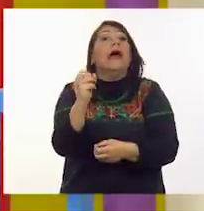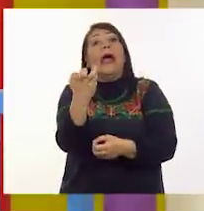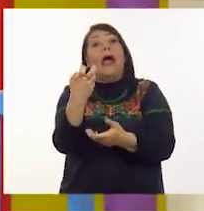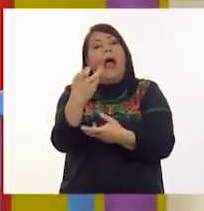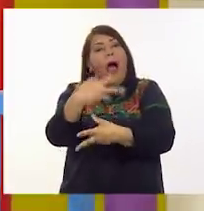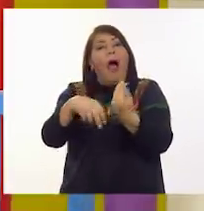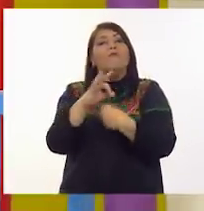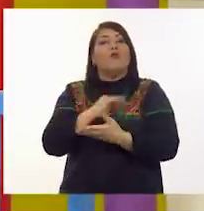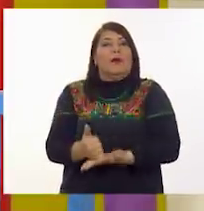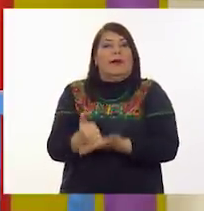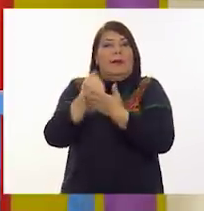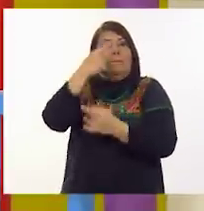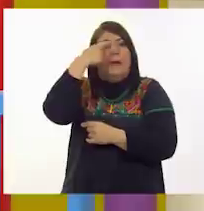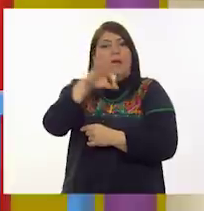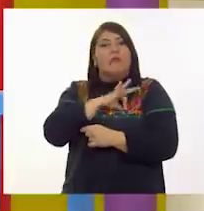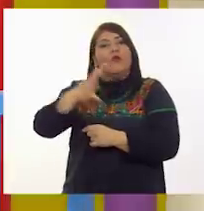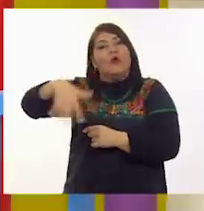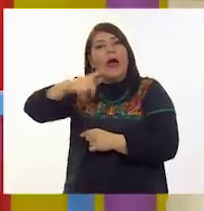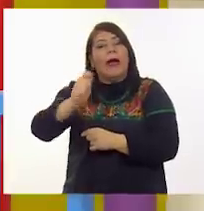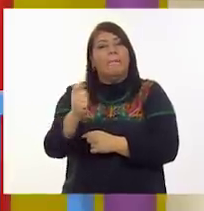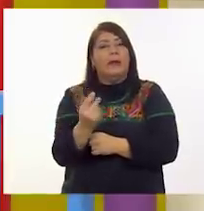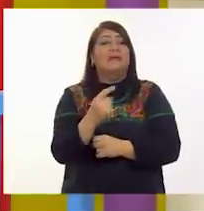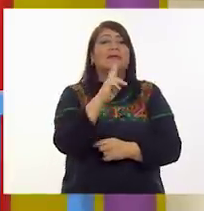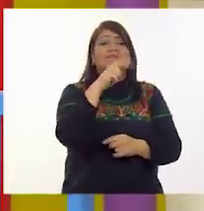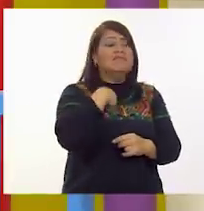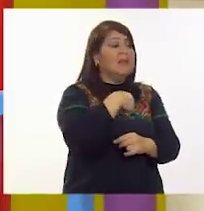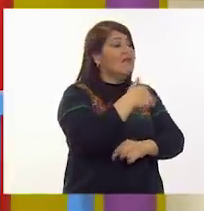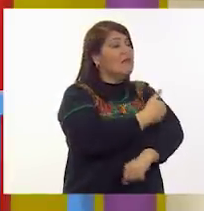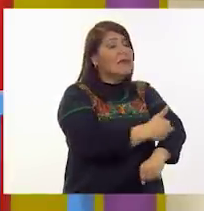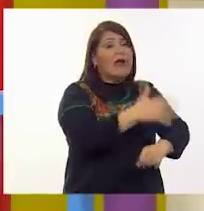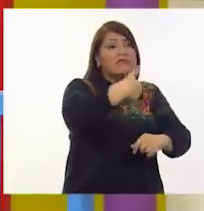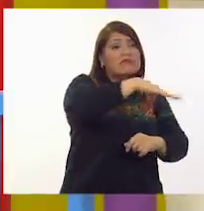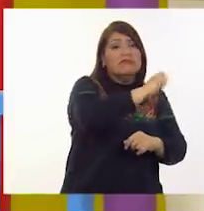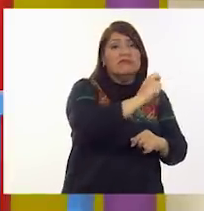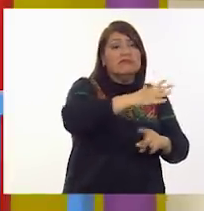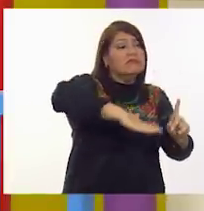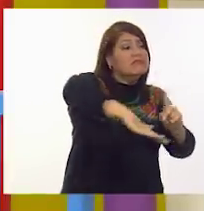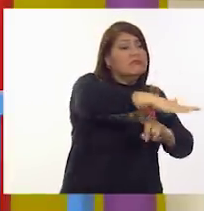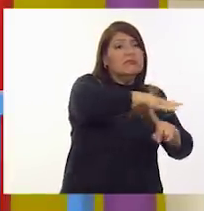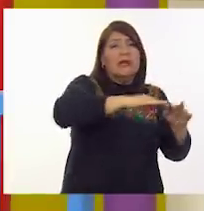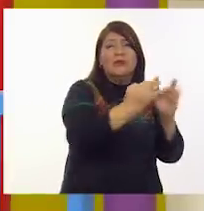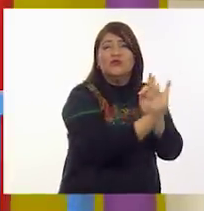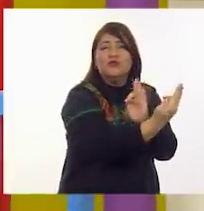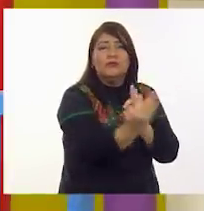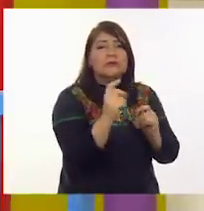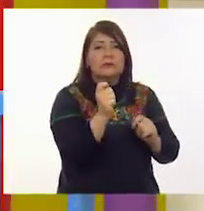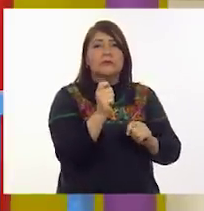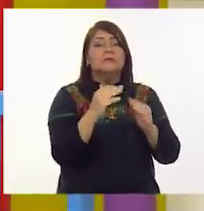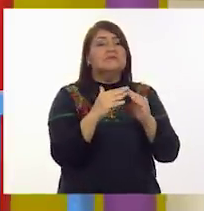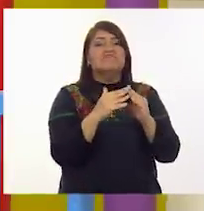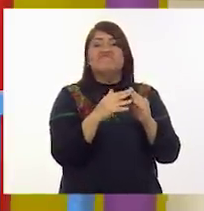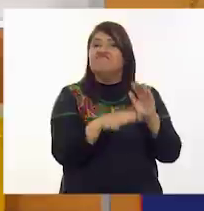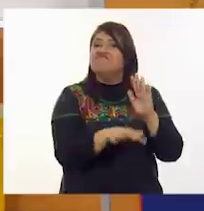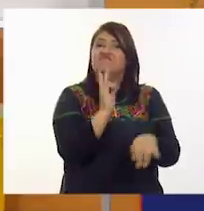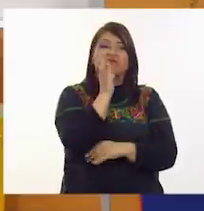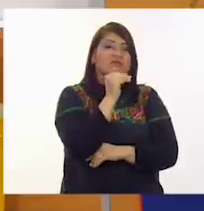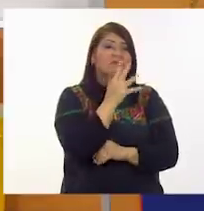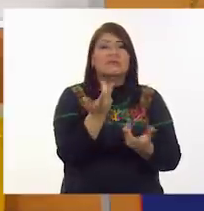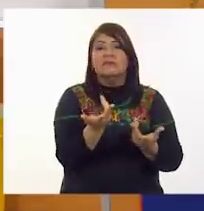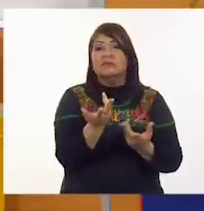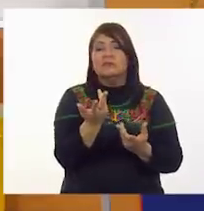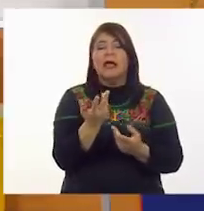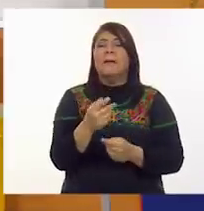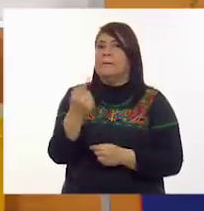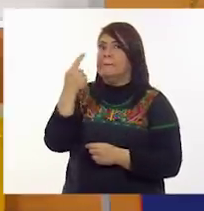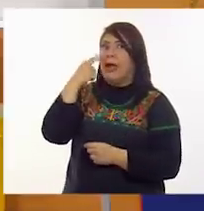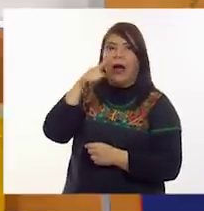mi familia ya salió a buscar a Mambo por toda la colonia y no pudimos encontrarlo. Eso es lo primero que se nos ocurrió hacer. Mira, Alexia, por